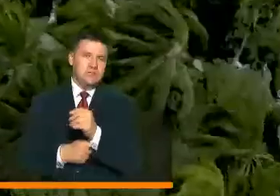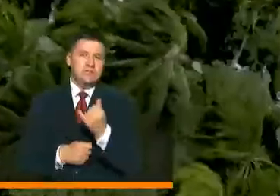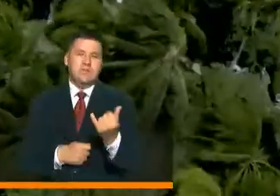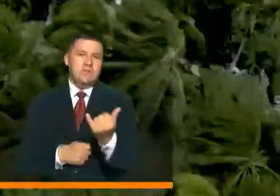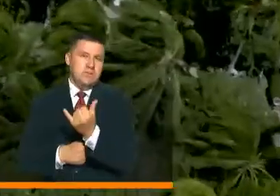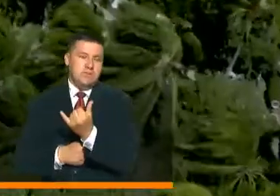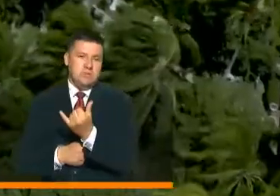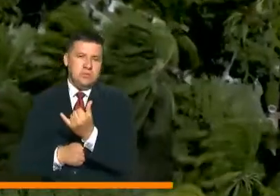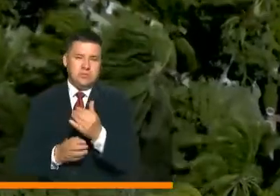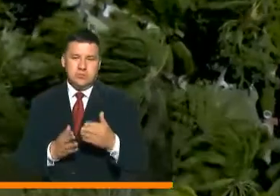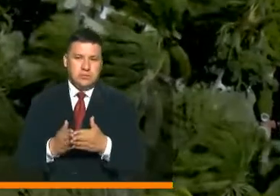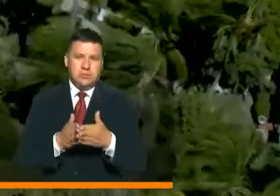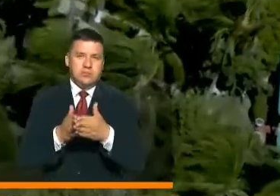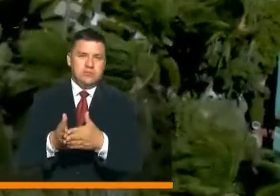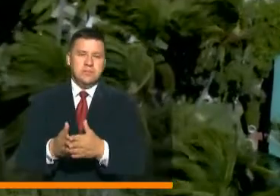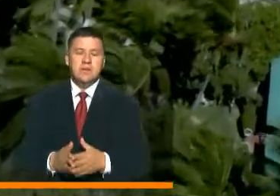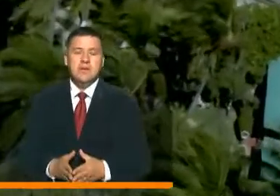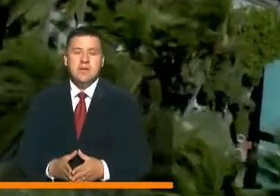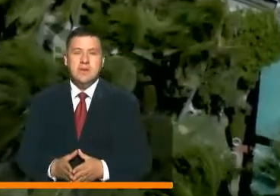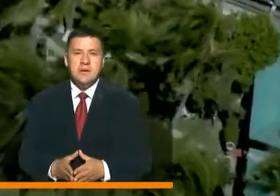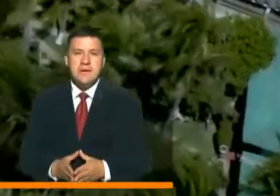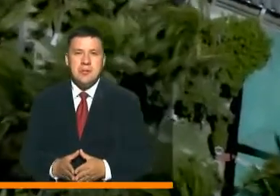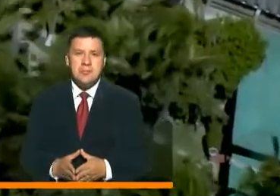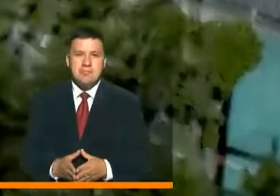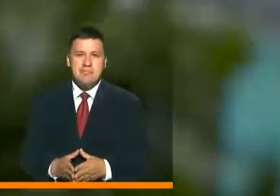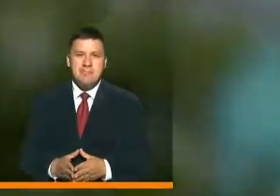existe en la margen del río Magdalena.